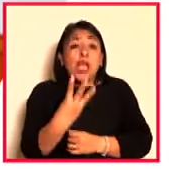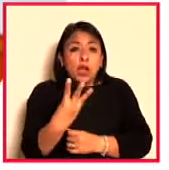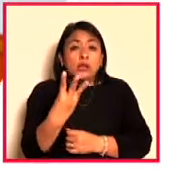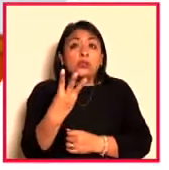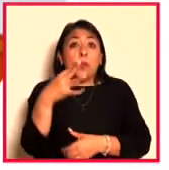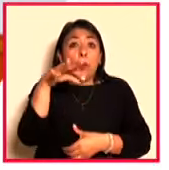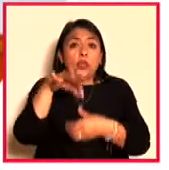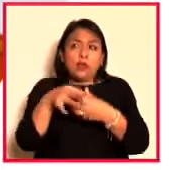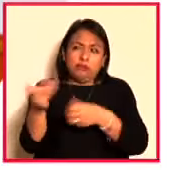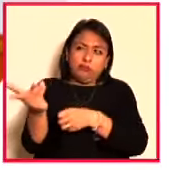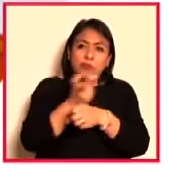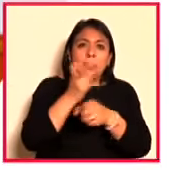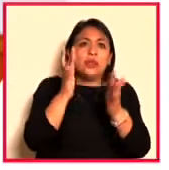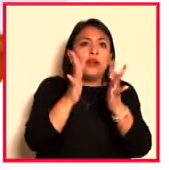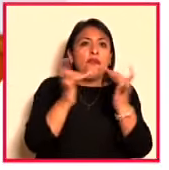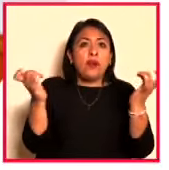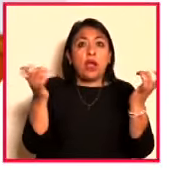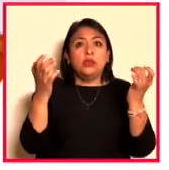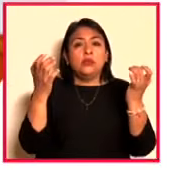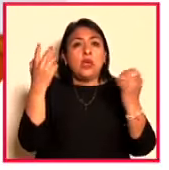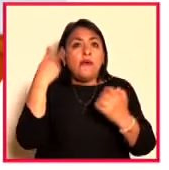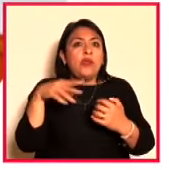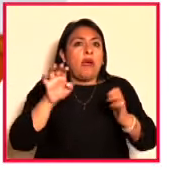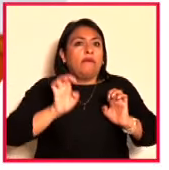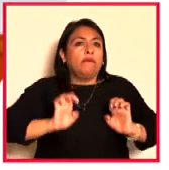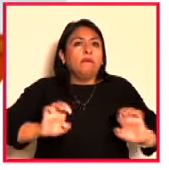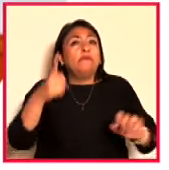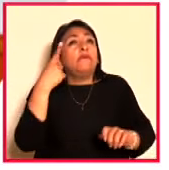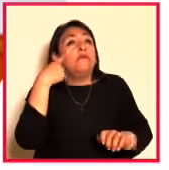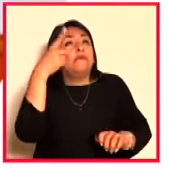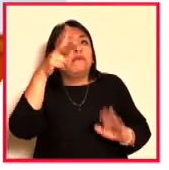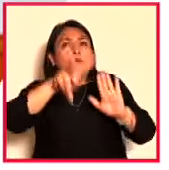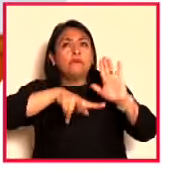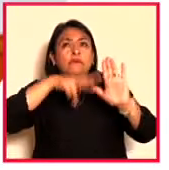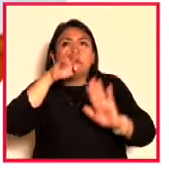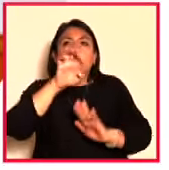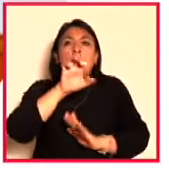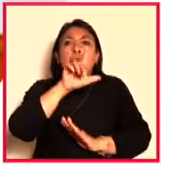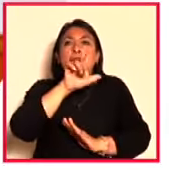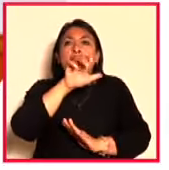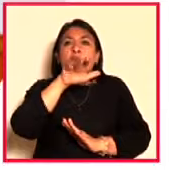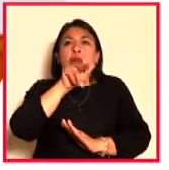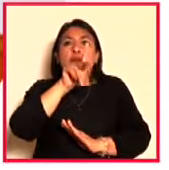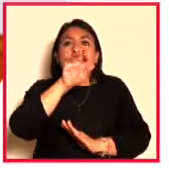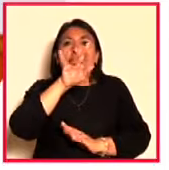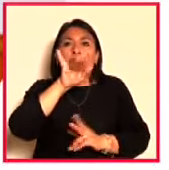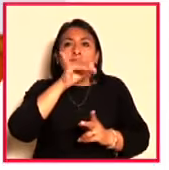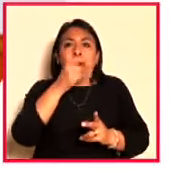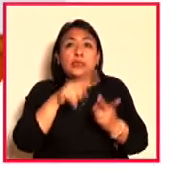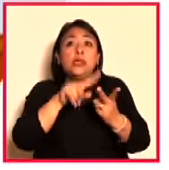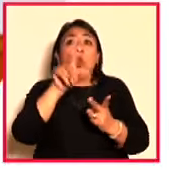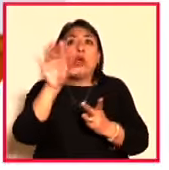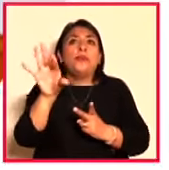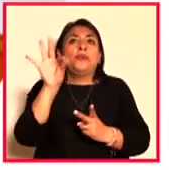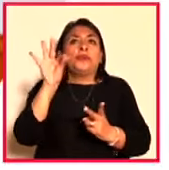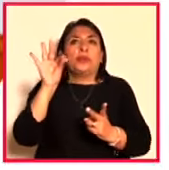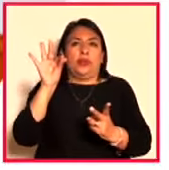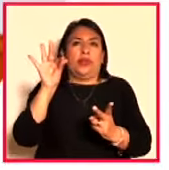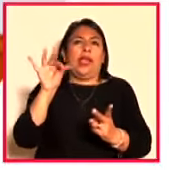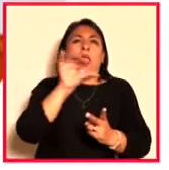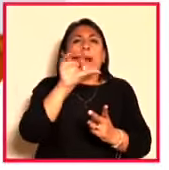Francia a un viaje de lujo para ver el rodaje de Emily in Paris. Luego, este audiovisual fue nominado en las categorías de